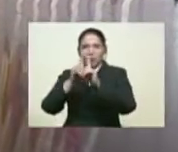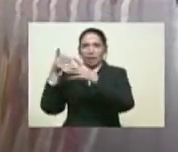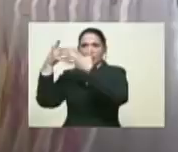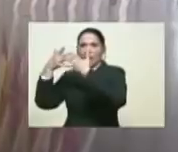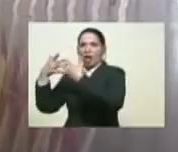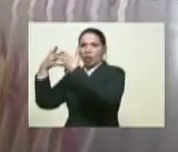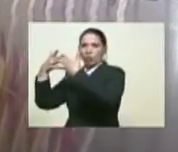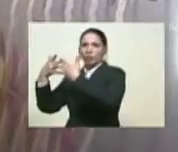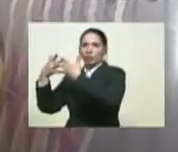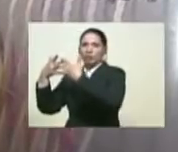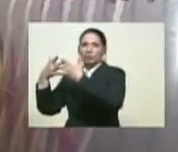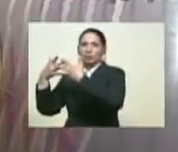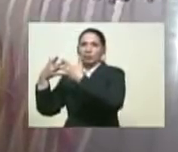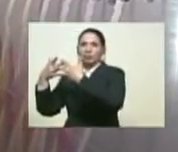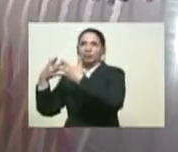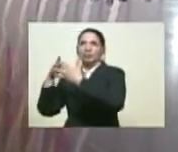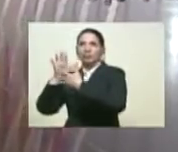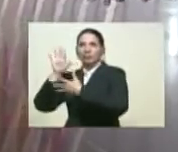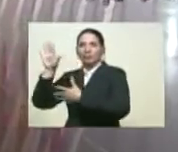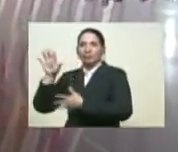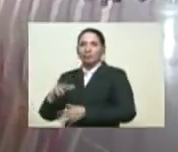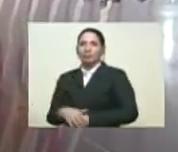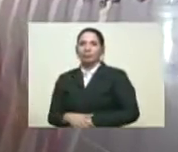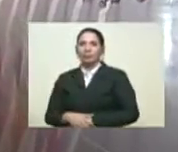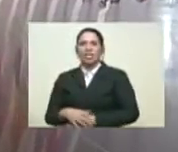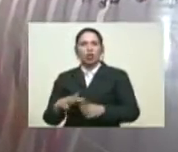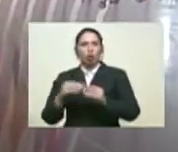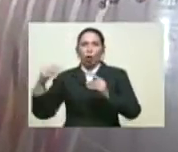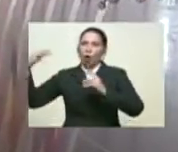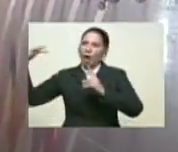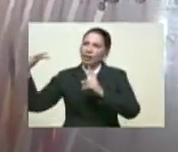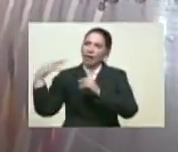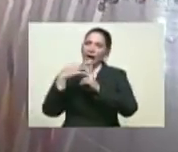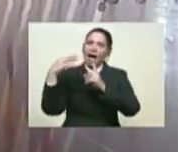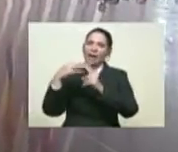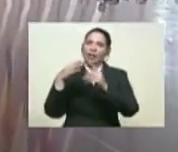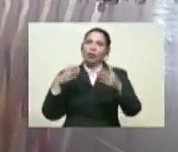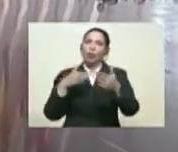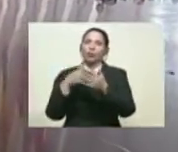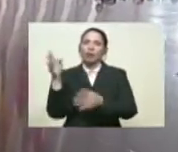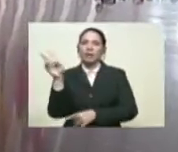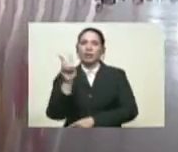de los imperialistas del norte y todos los ataques que se nos hacen.